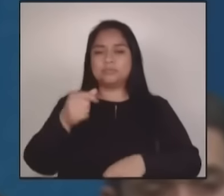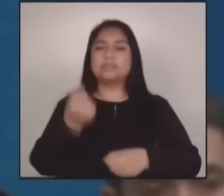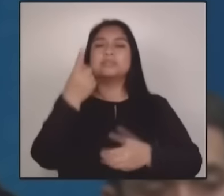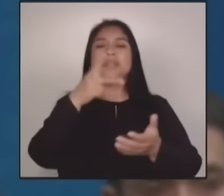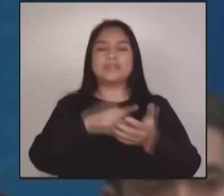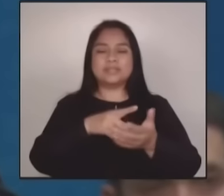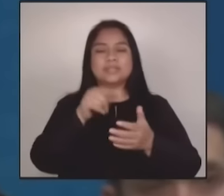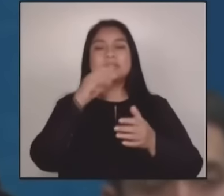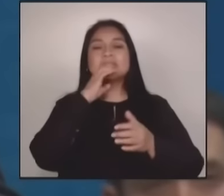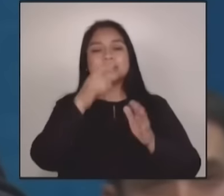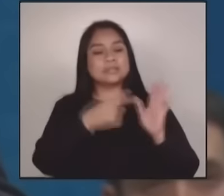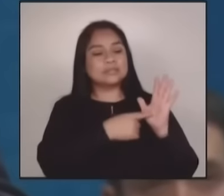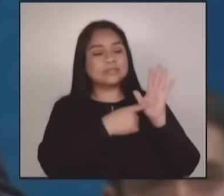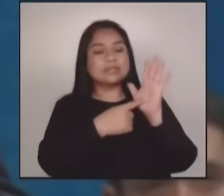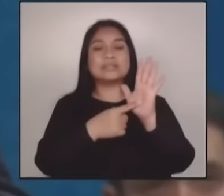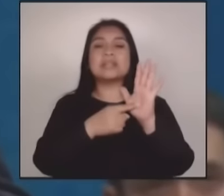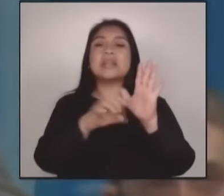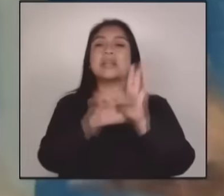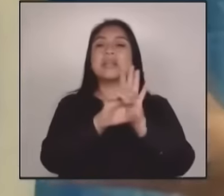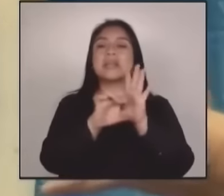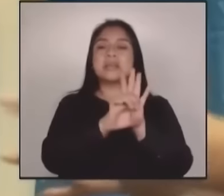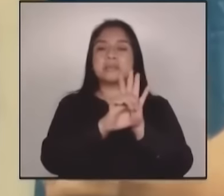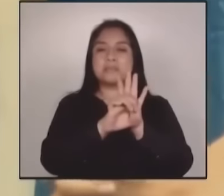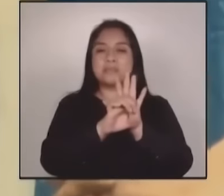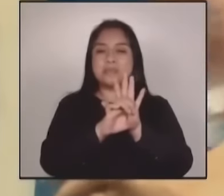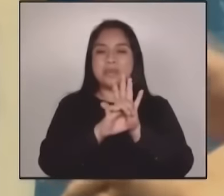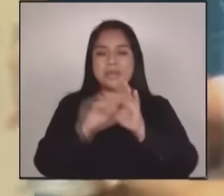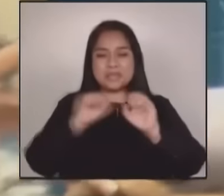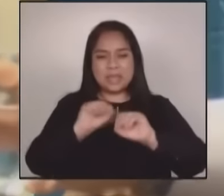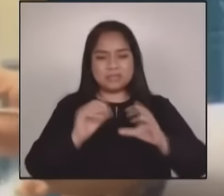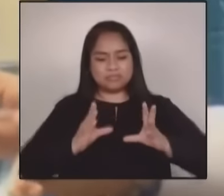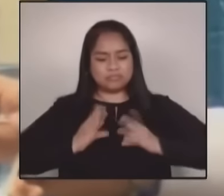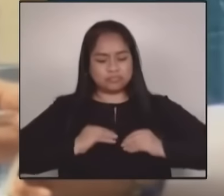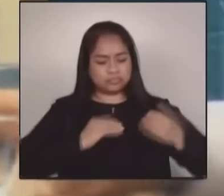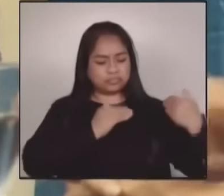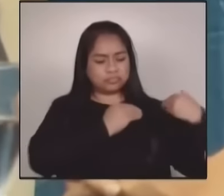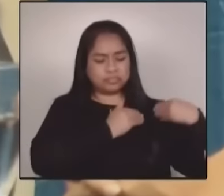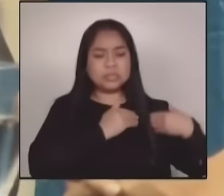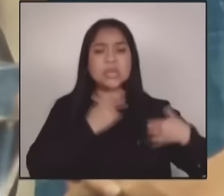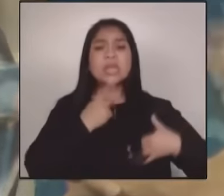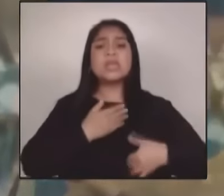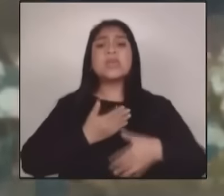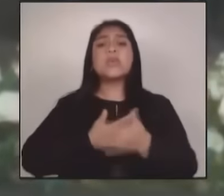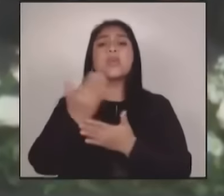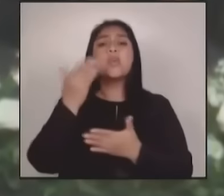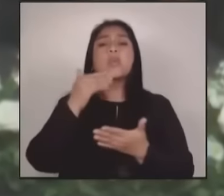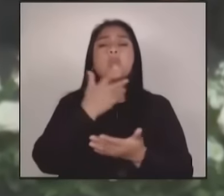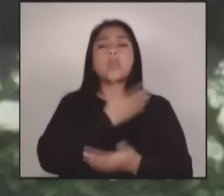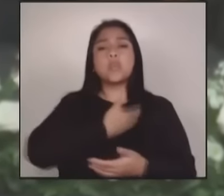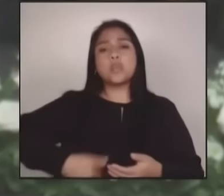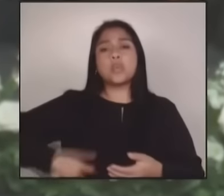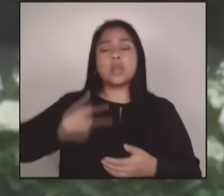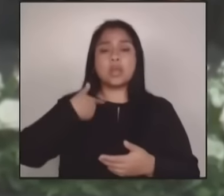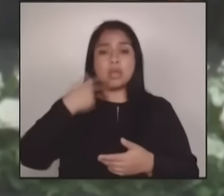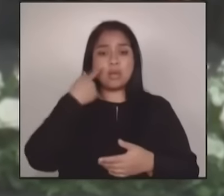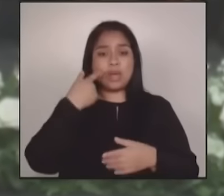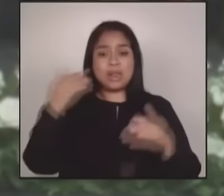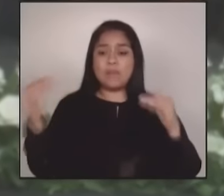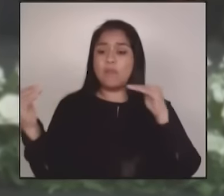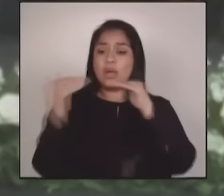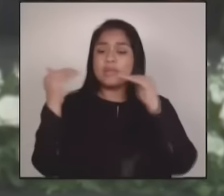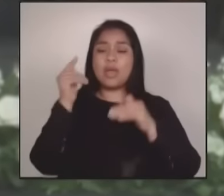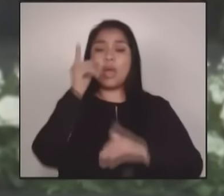demostración palpable del compromiso del nuevo gobierno con la igualdad efectiva entre hombres